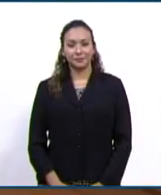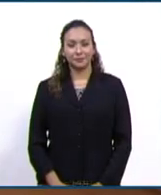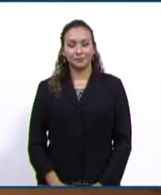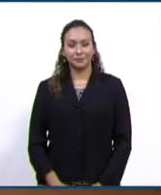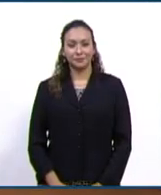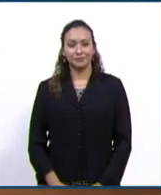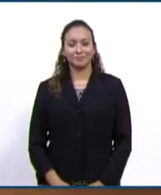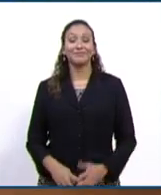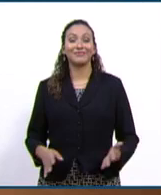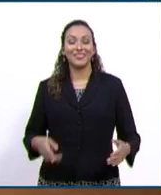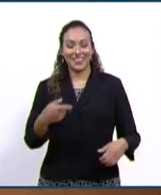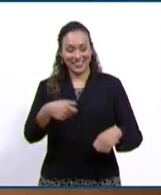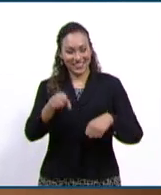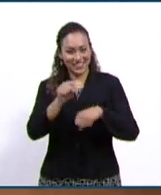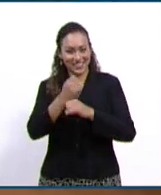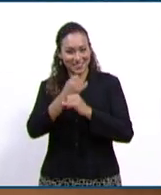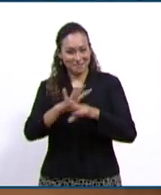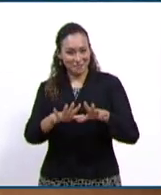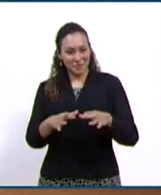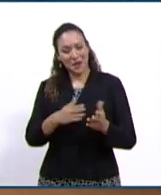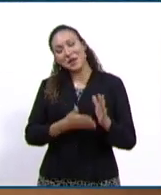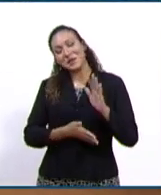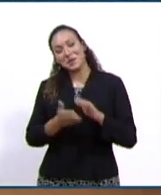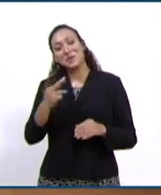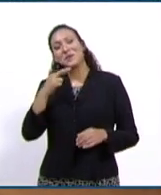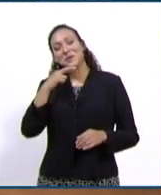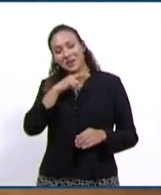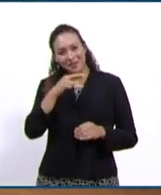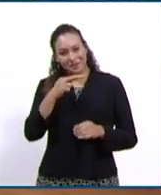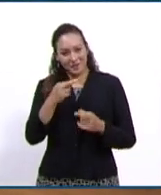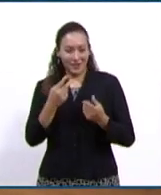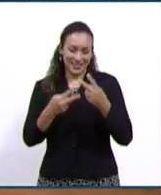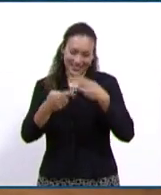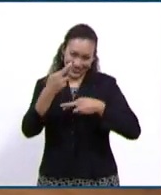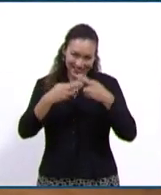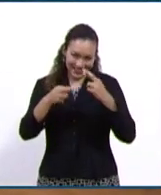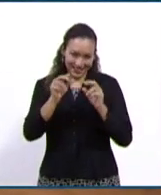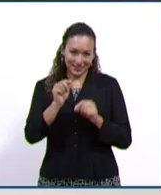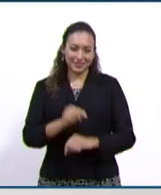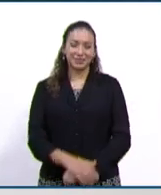Estamos en Semanario Judicial, vamos rápidamente a unos mensajes y ya regresamos.